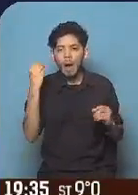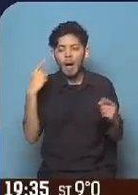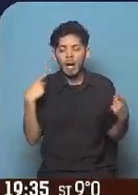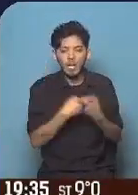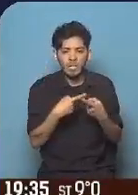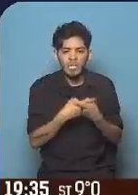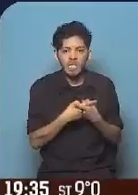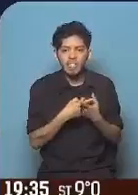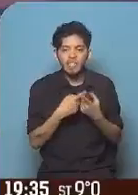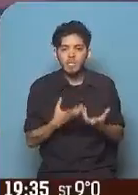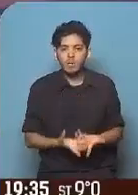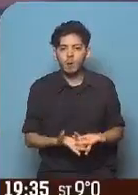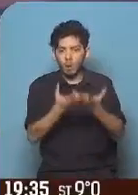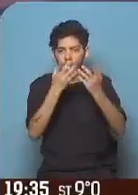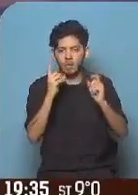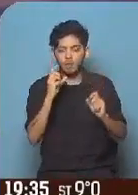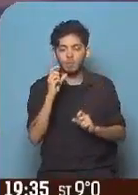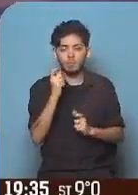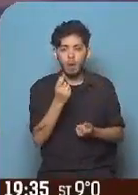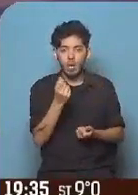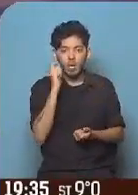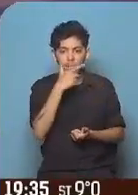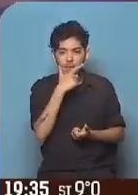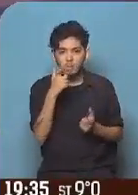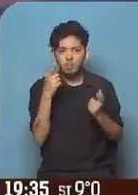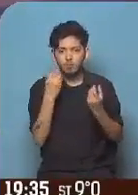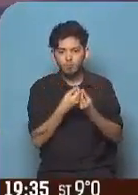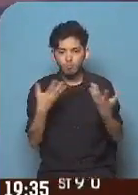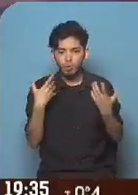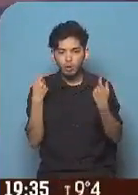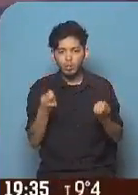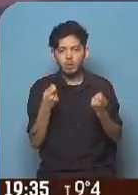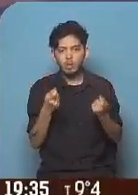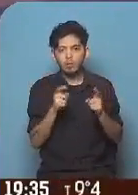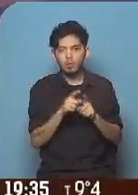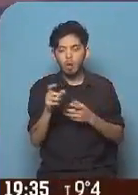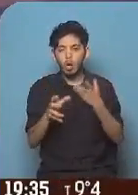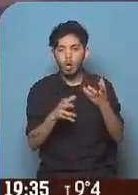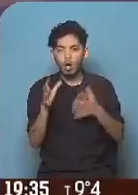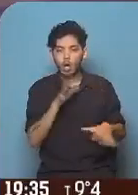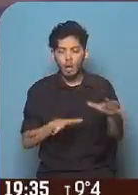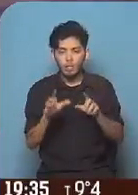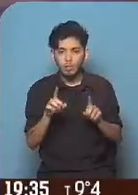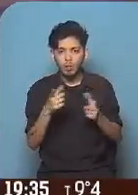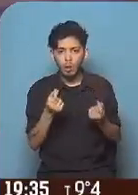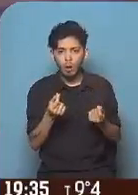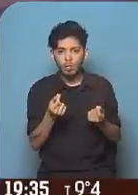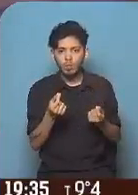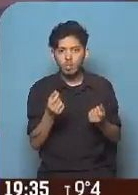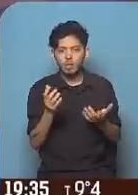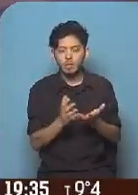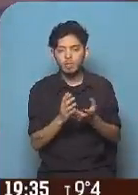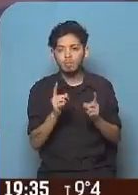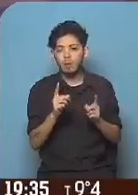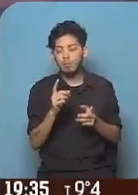discutir el aumento en el precio del gas, que tanto incide en las estructuras de costos de las